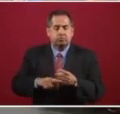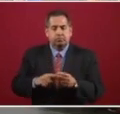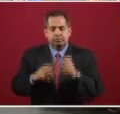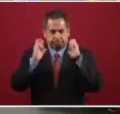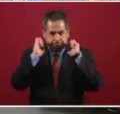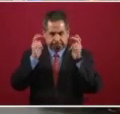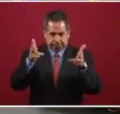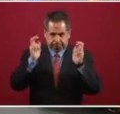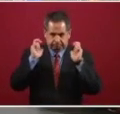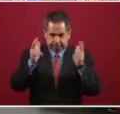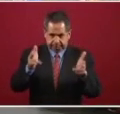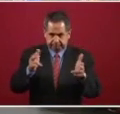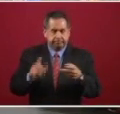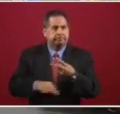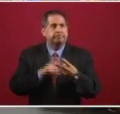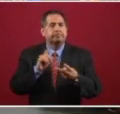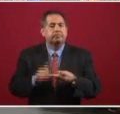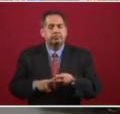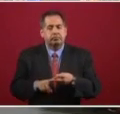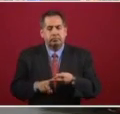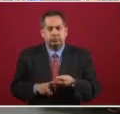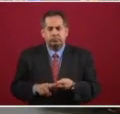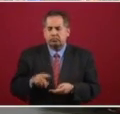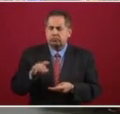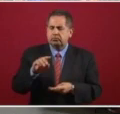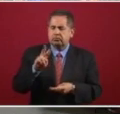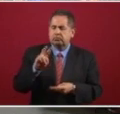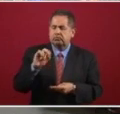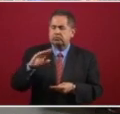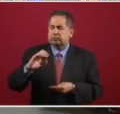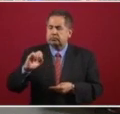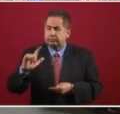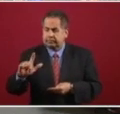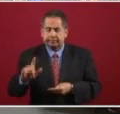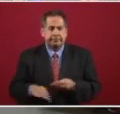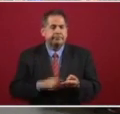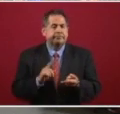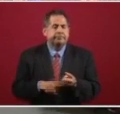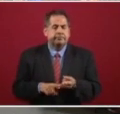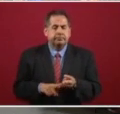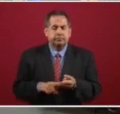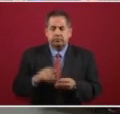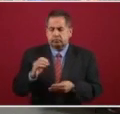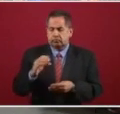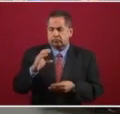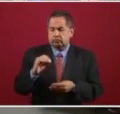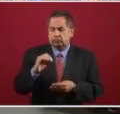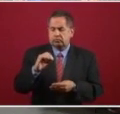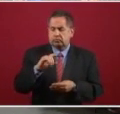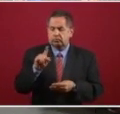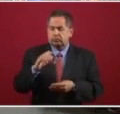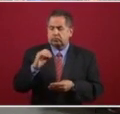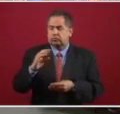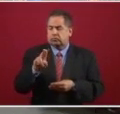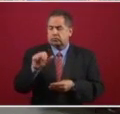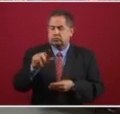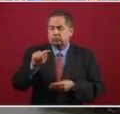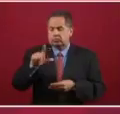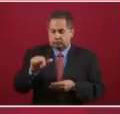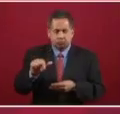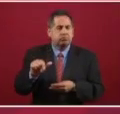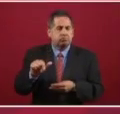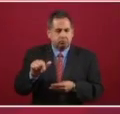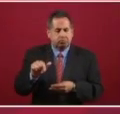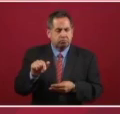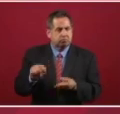Chiapas, vamos a Bochil y a Ocosocuautla, más